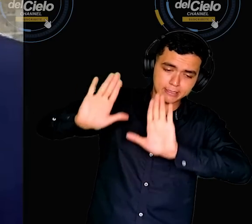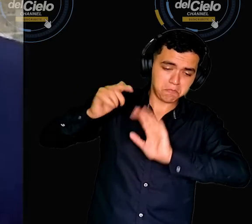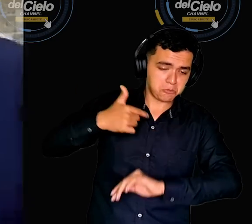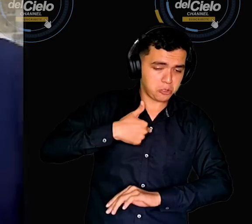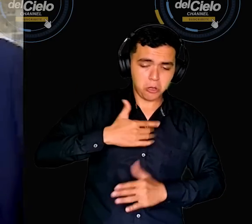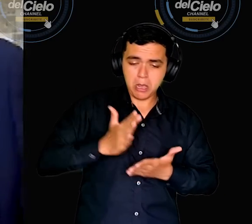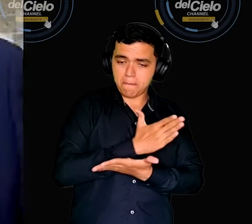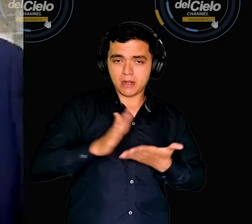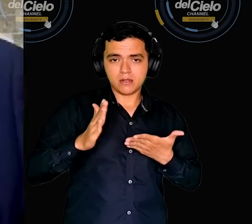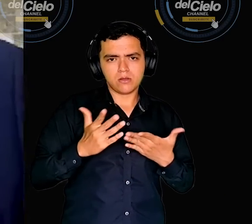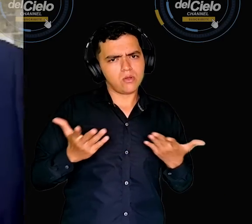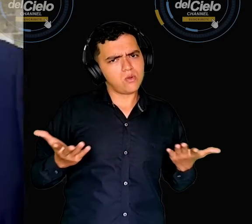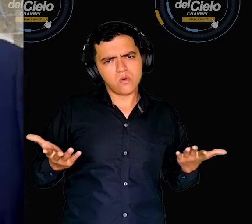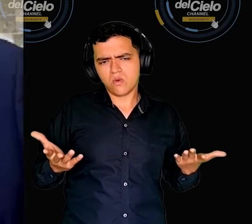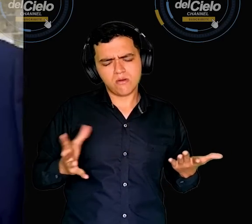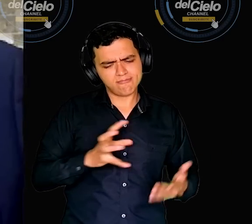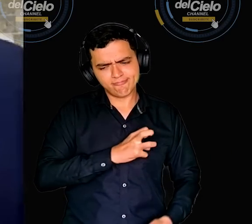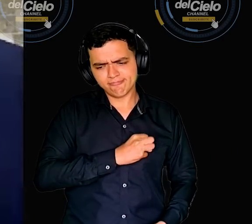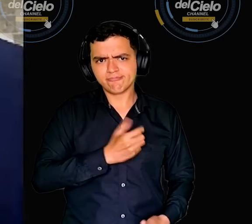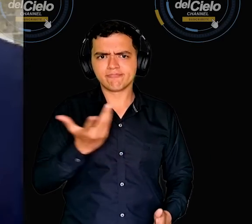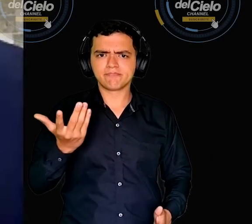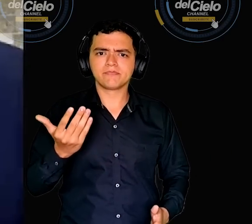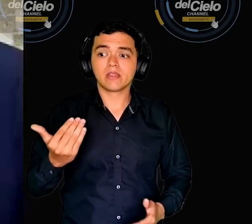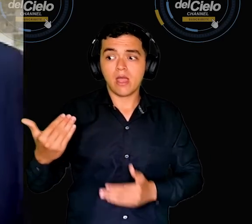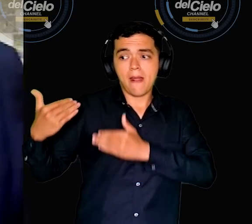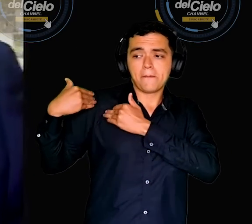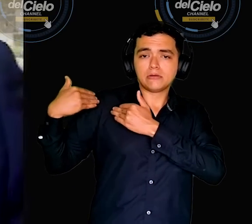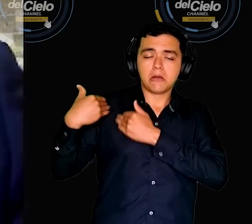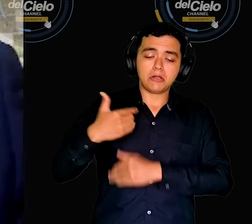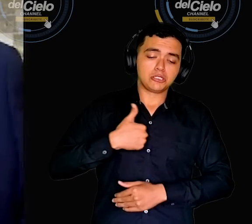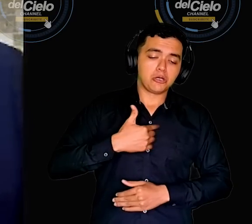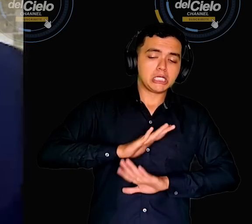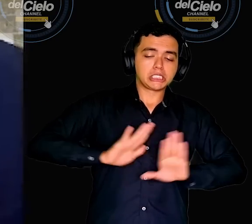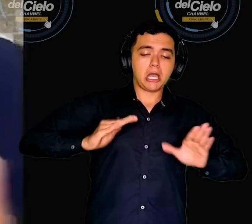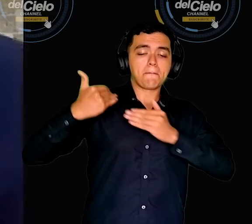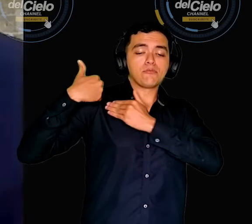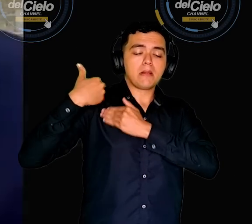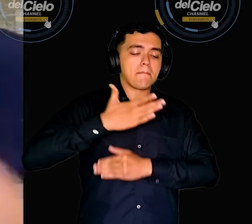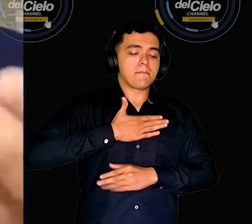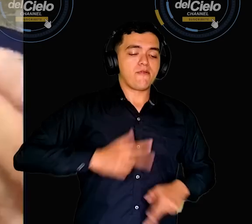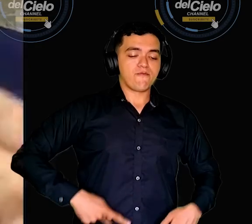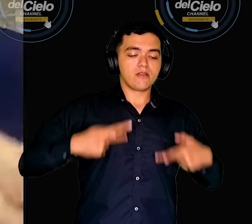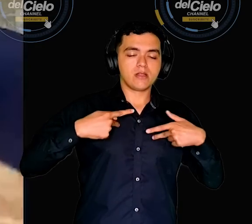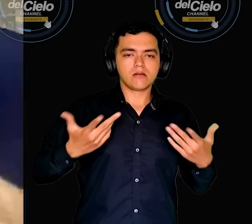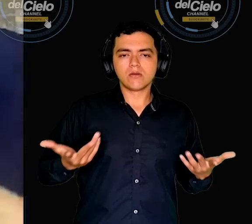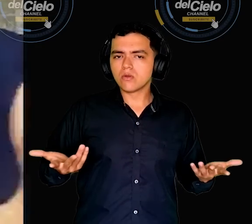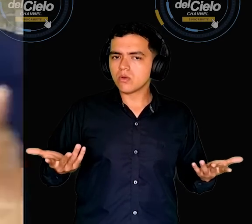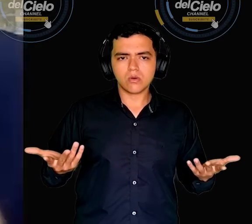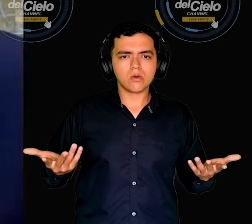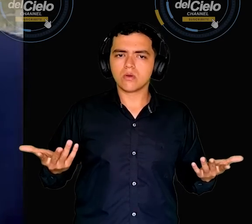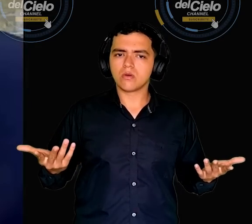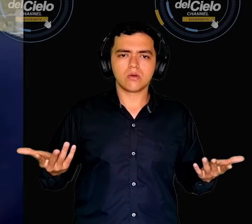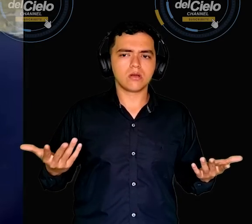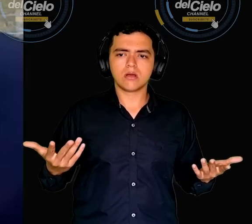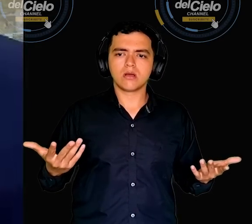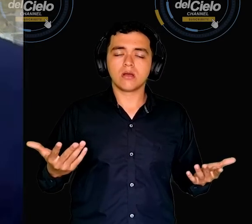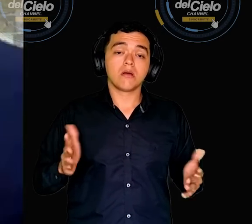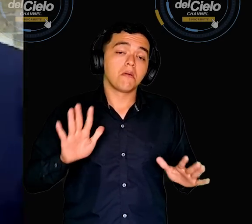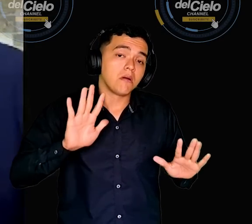gobierna, vive, dirige, que en el caso del pastor, que su padre le sirve a Dios, algo